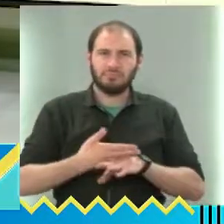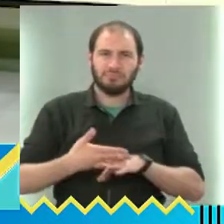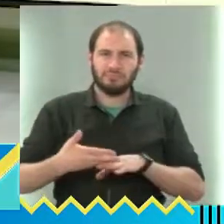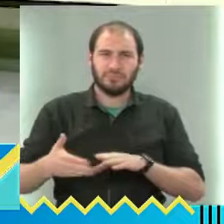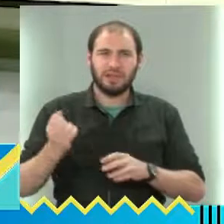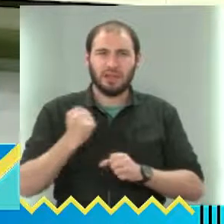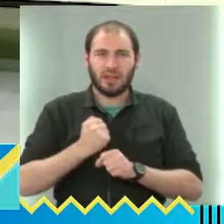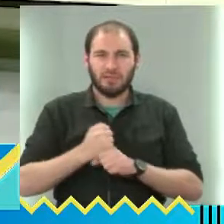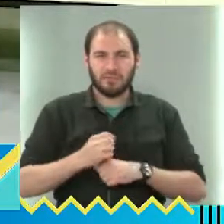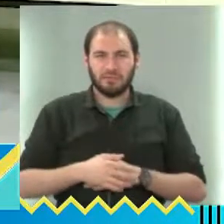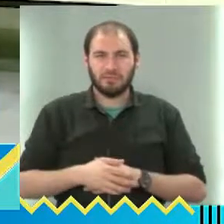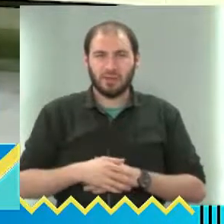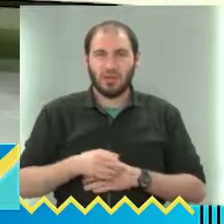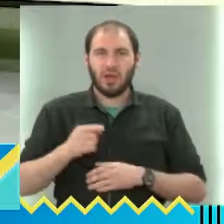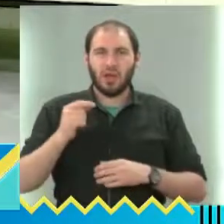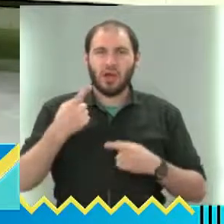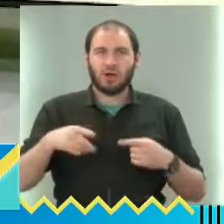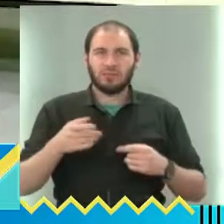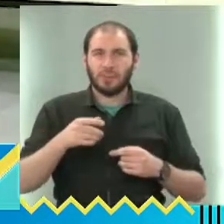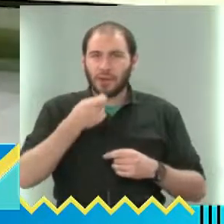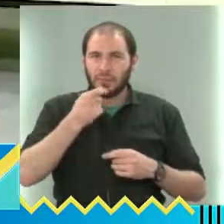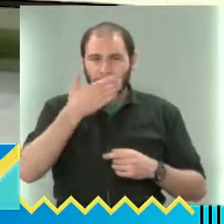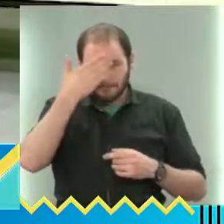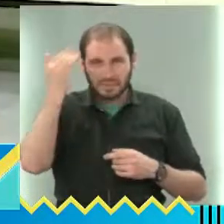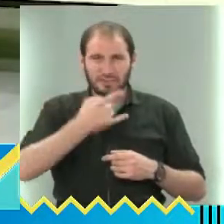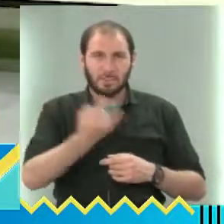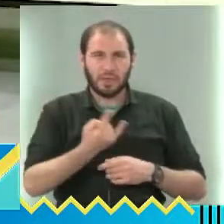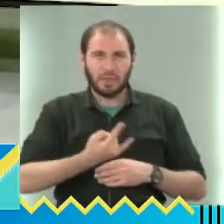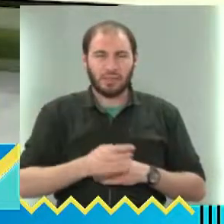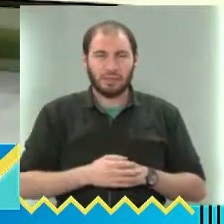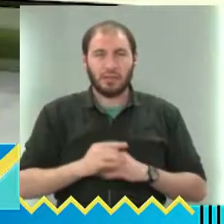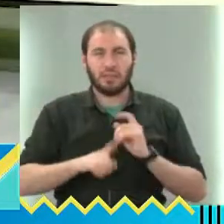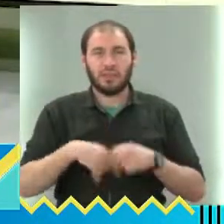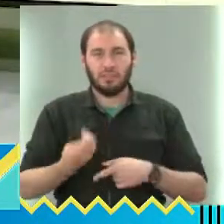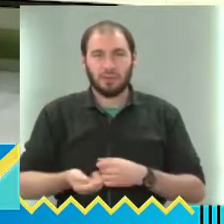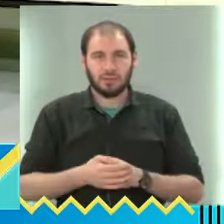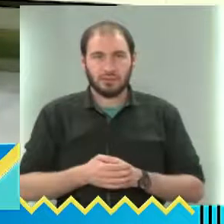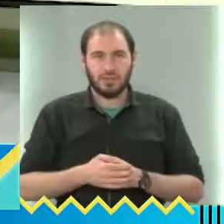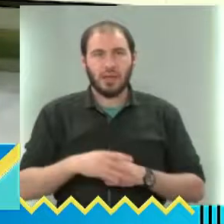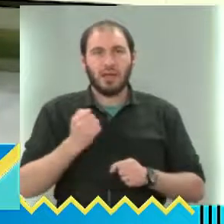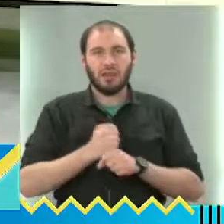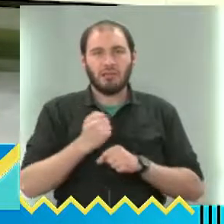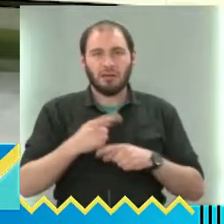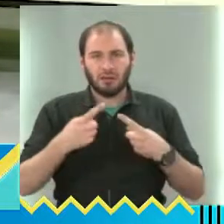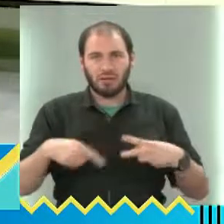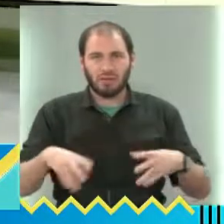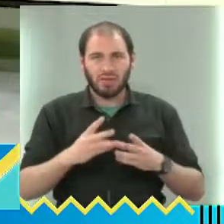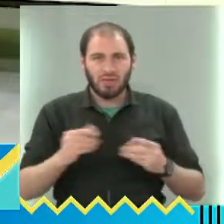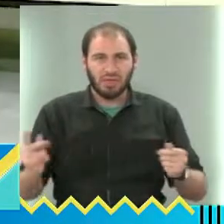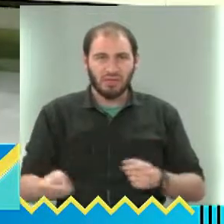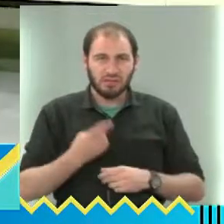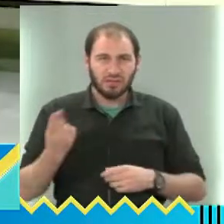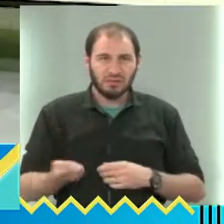digamos, trabajando. ¿Han visto situaciones en las que el paciente mienta, digamos, y que después todo ese trabajo después termine no